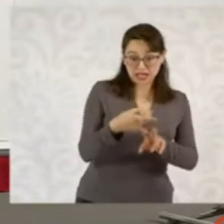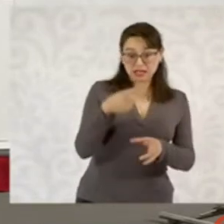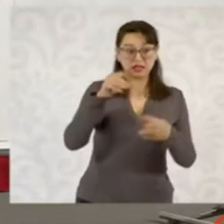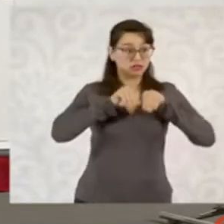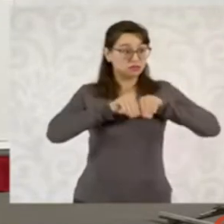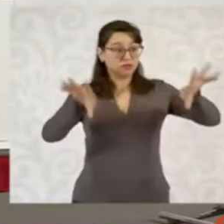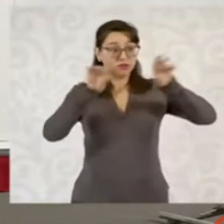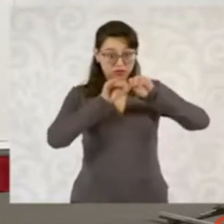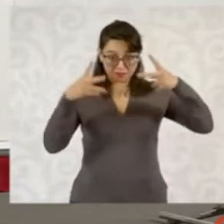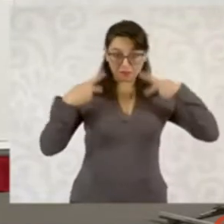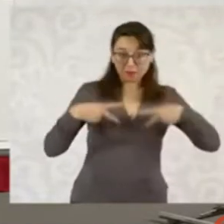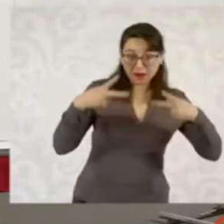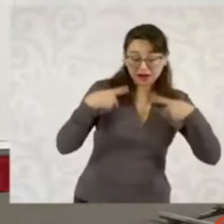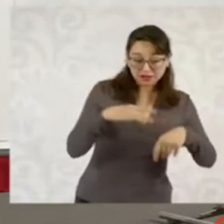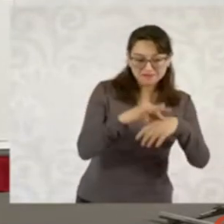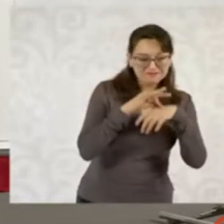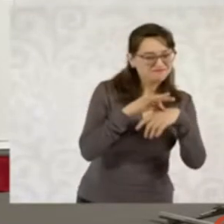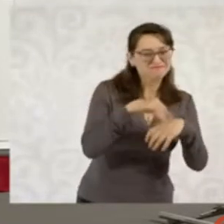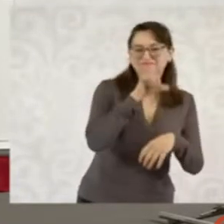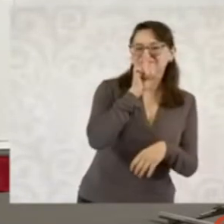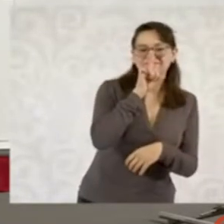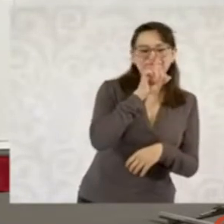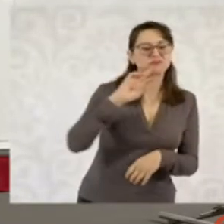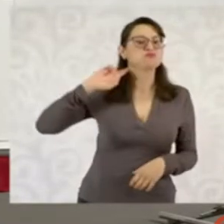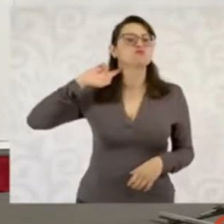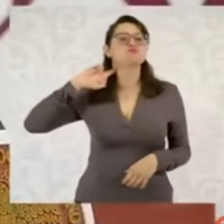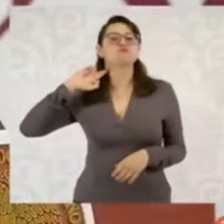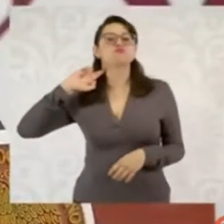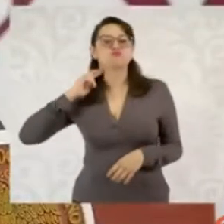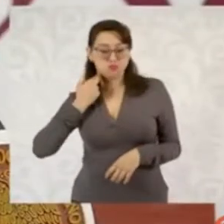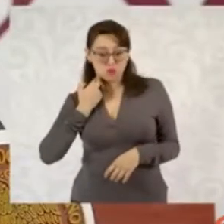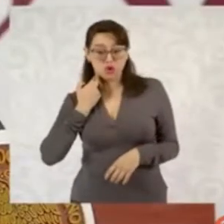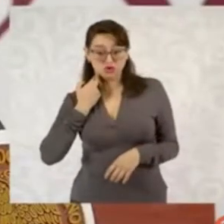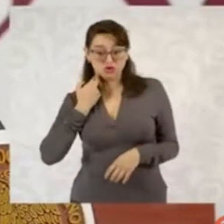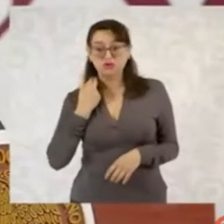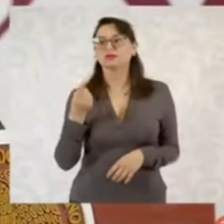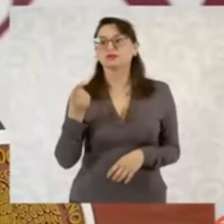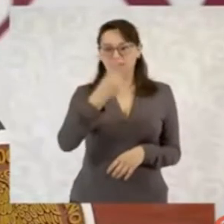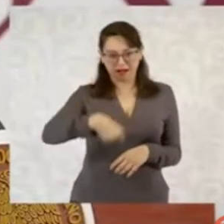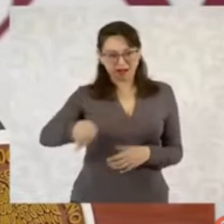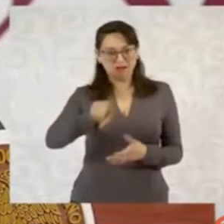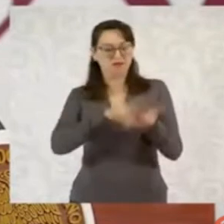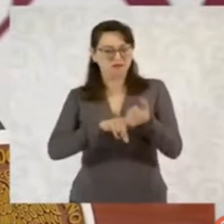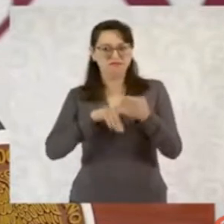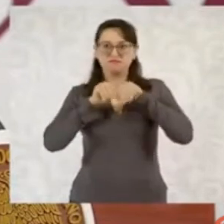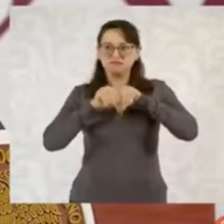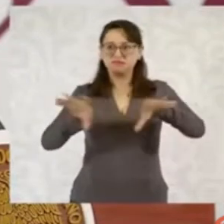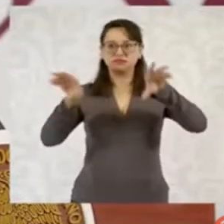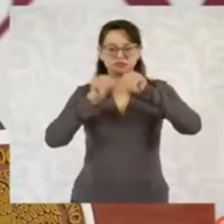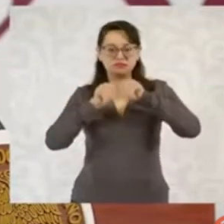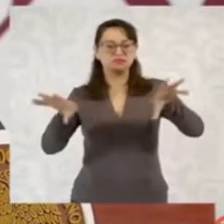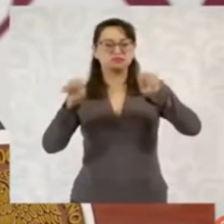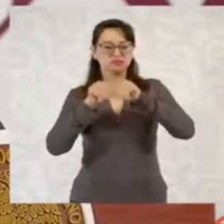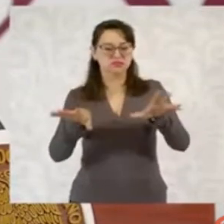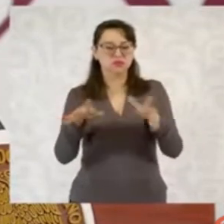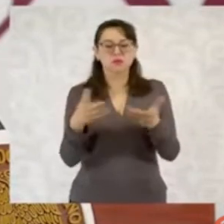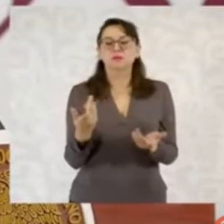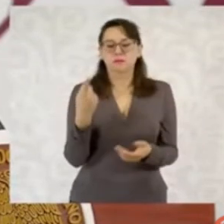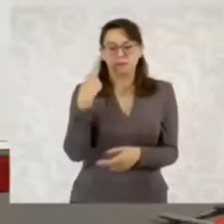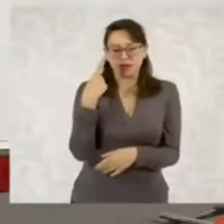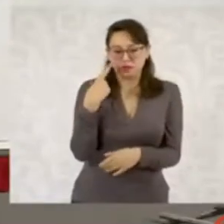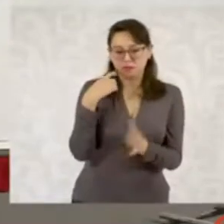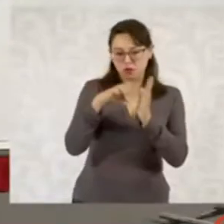detectado la participación de personajes políticos de la oposición. Veamos cómo funcionó el hashtag